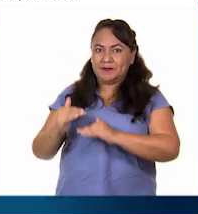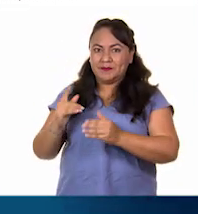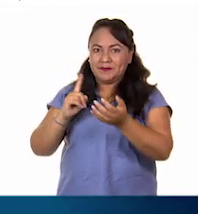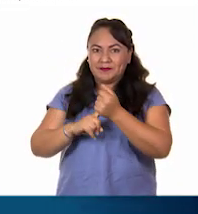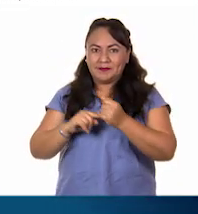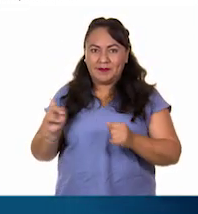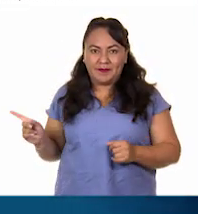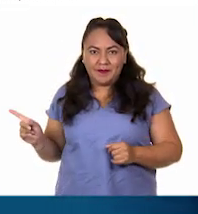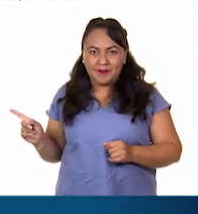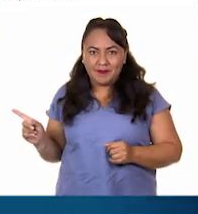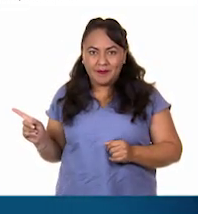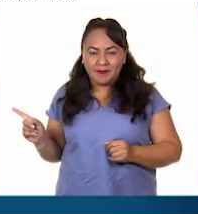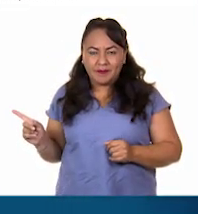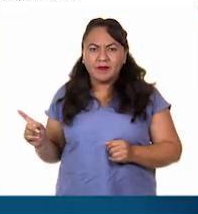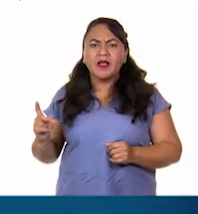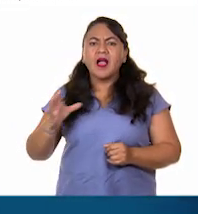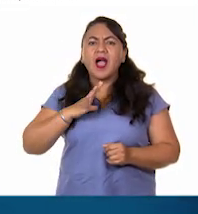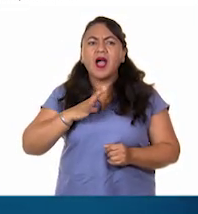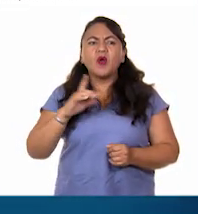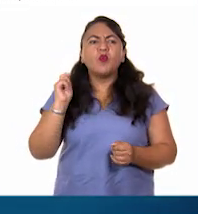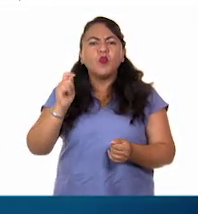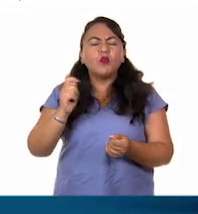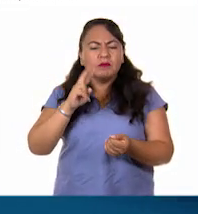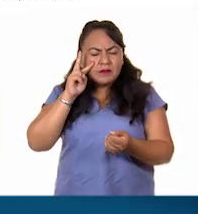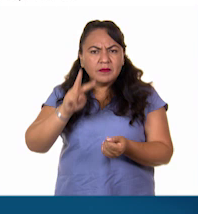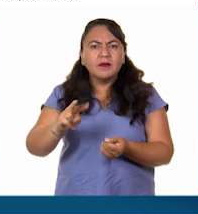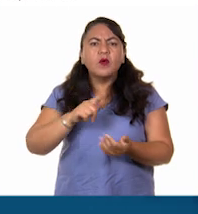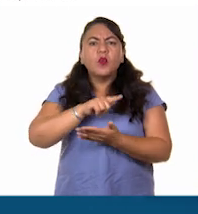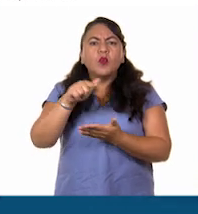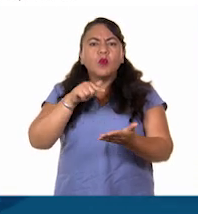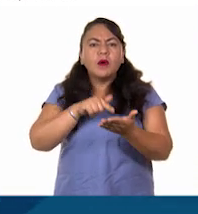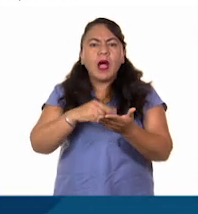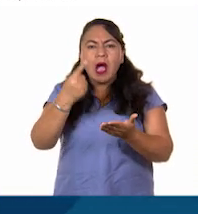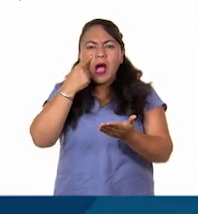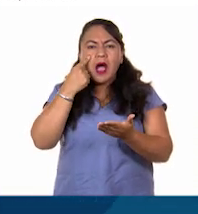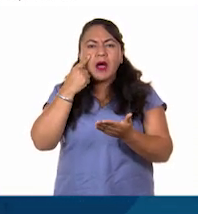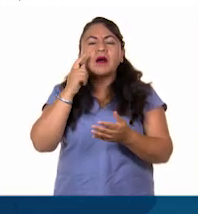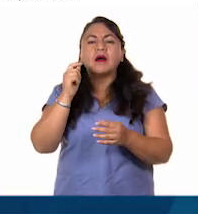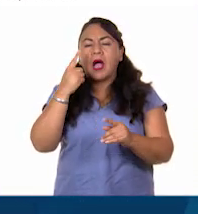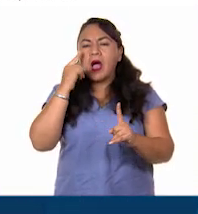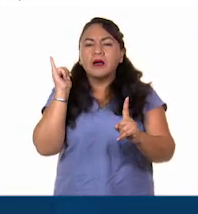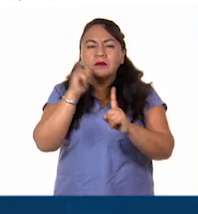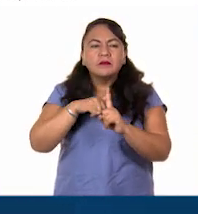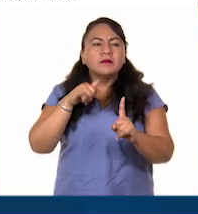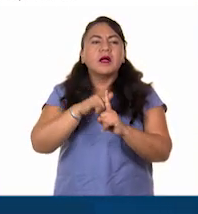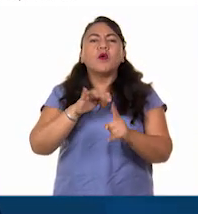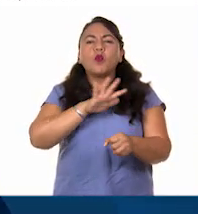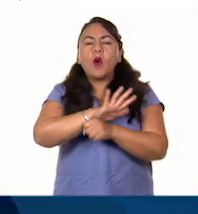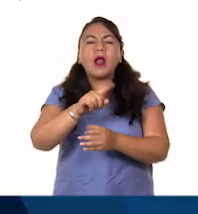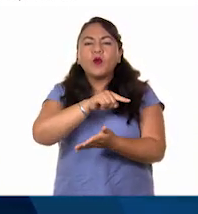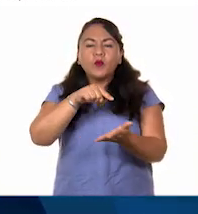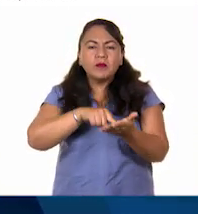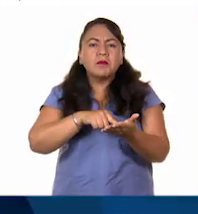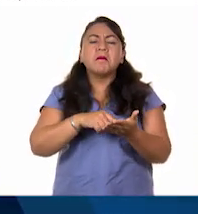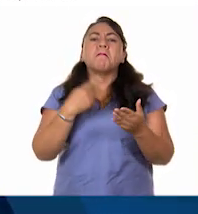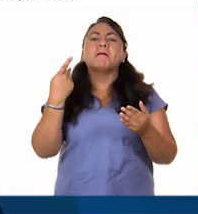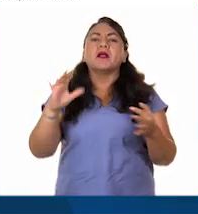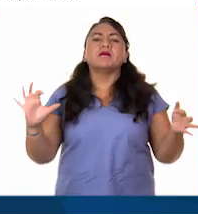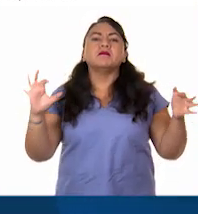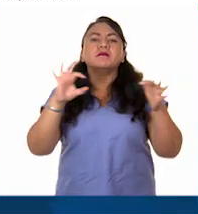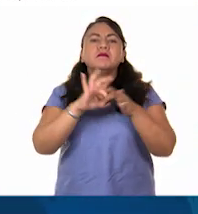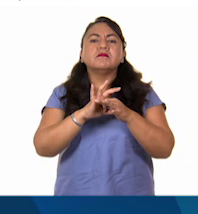primer apartado se mencionan los lugares donde ocurre de manera frecuente el acoso, por lo que no concuerda con las